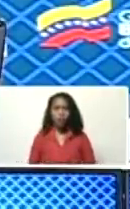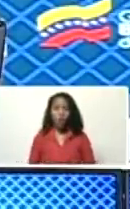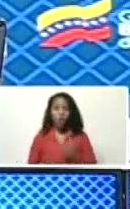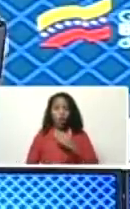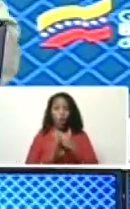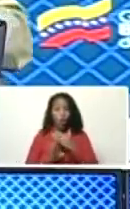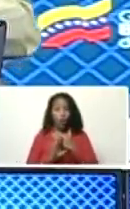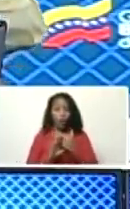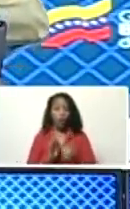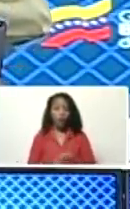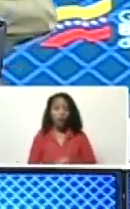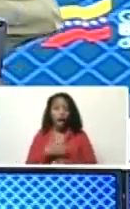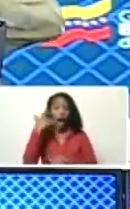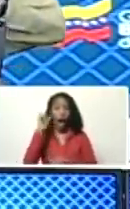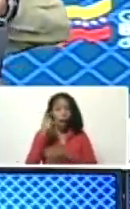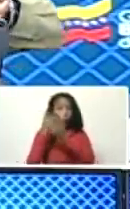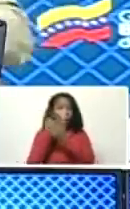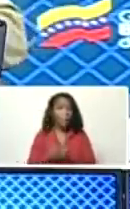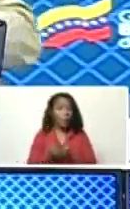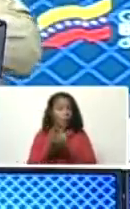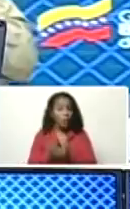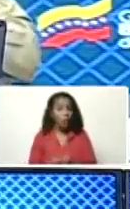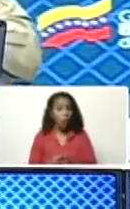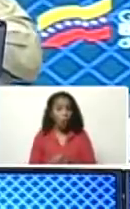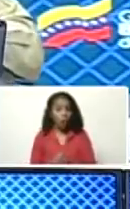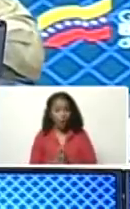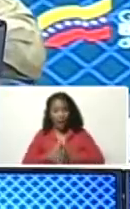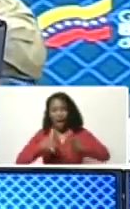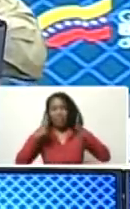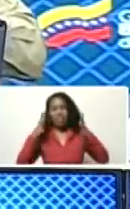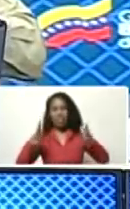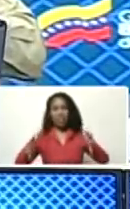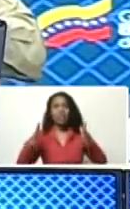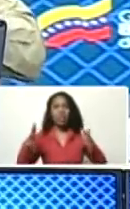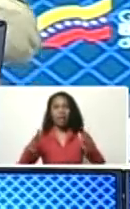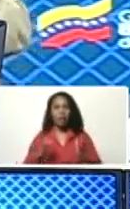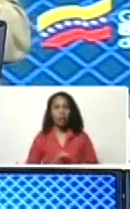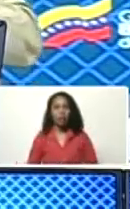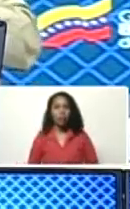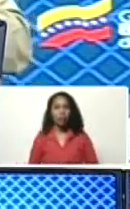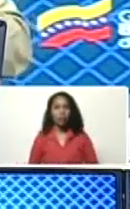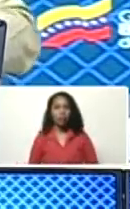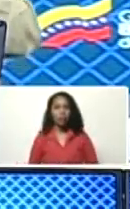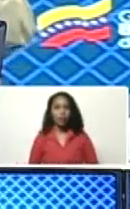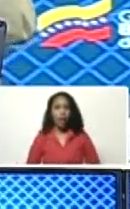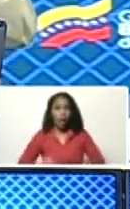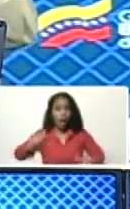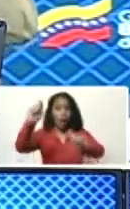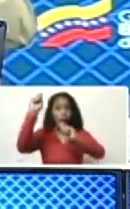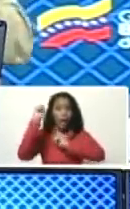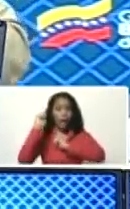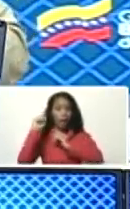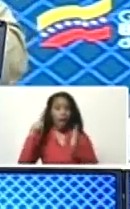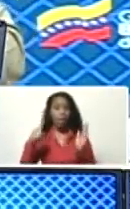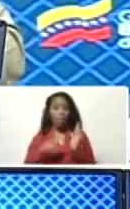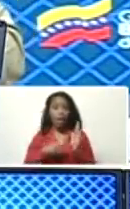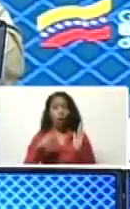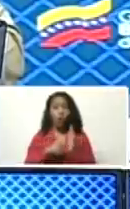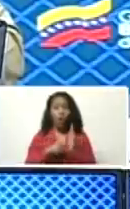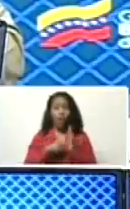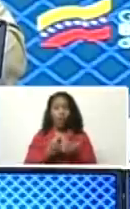Todavía tenía un peso enorme la herencia, la deuda de